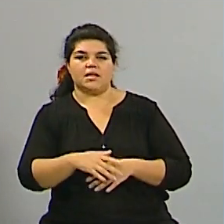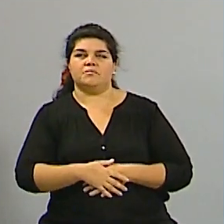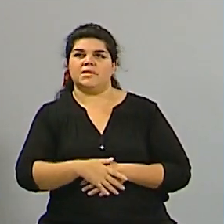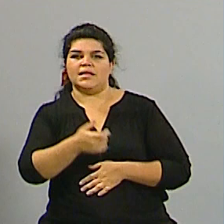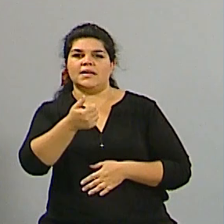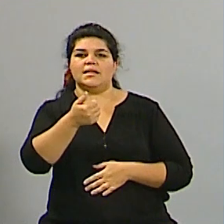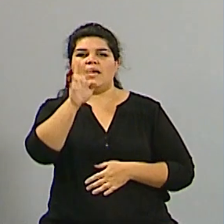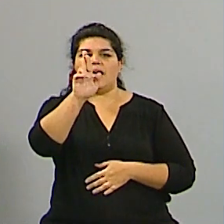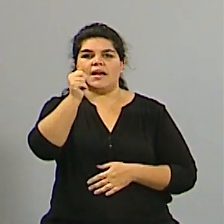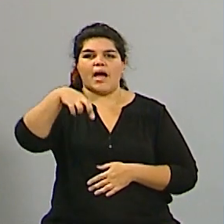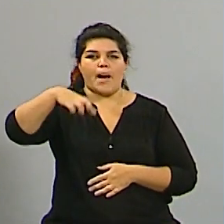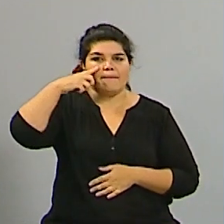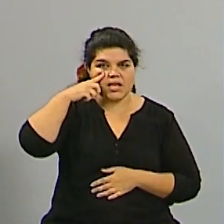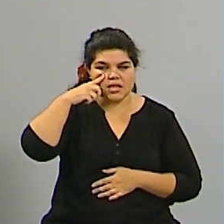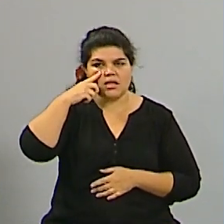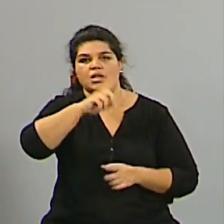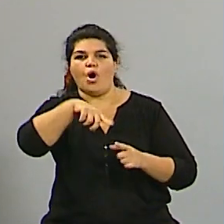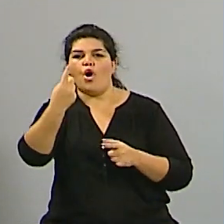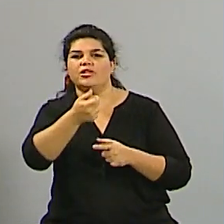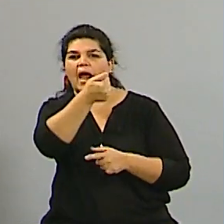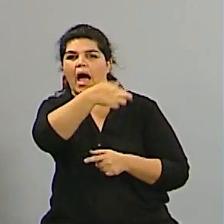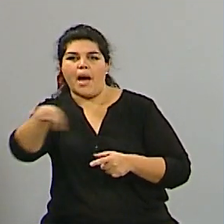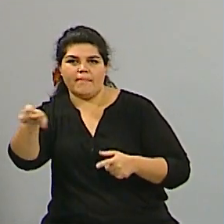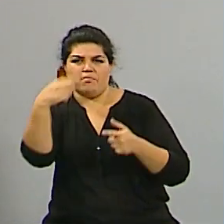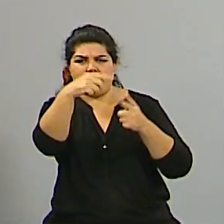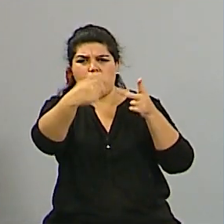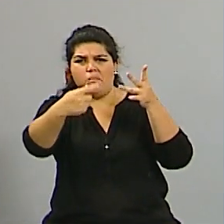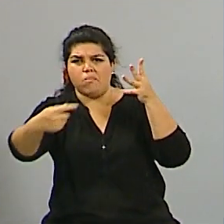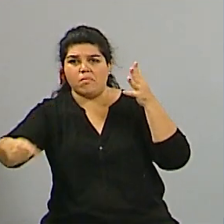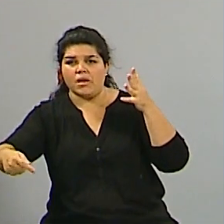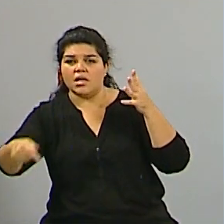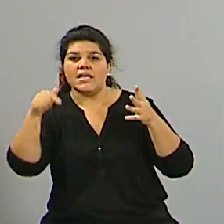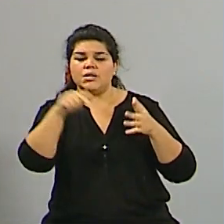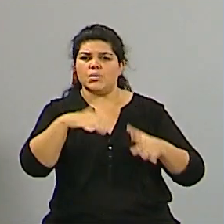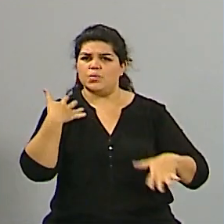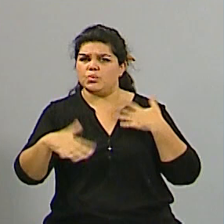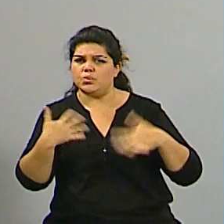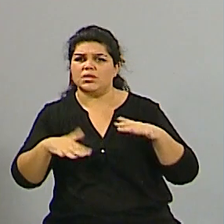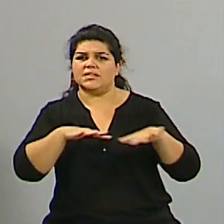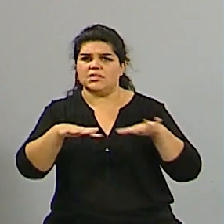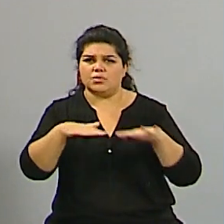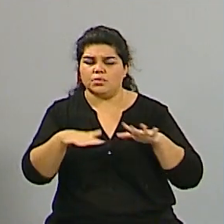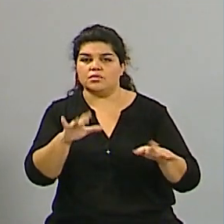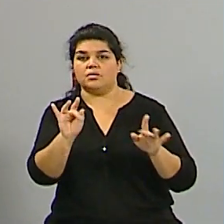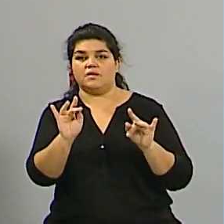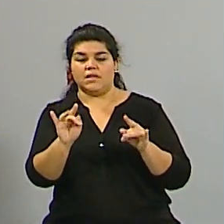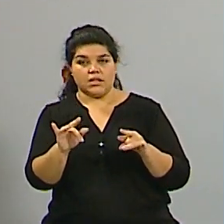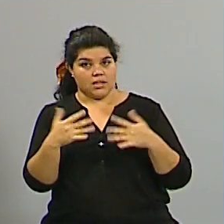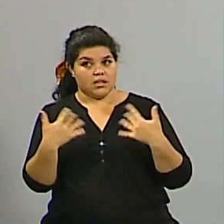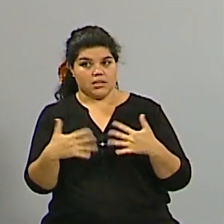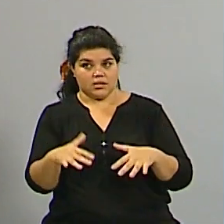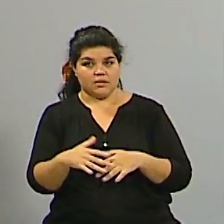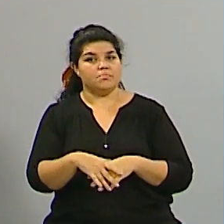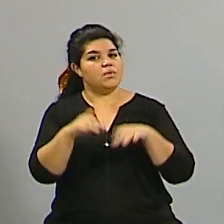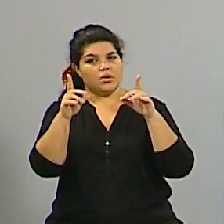Rappi, etcétera, u otras plataformas, vos ves que son fenómenos muy difíciles, muy duros, que a veces, pero que incluso,